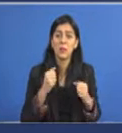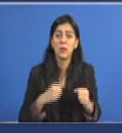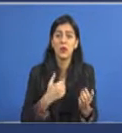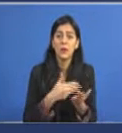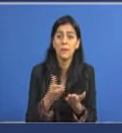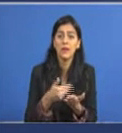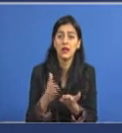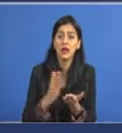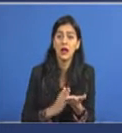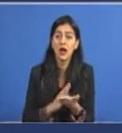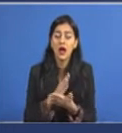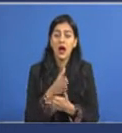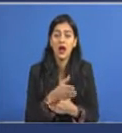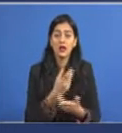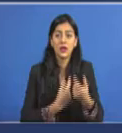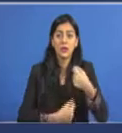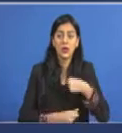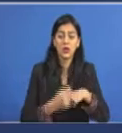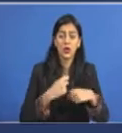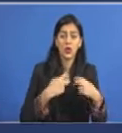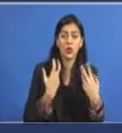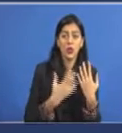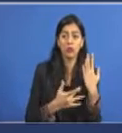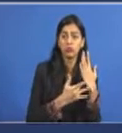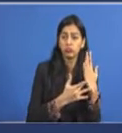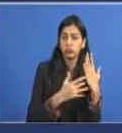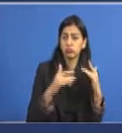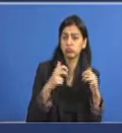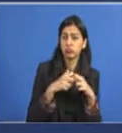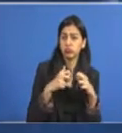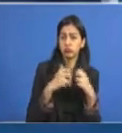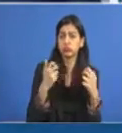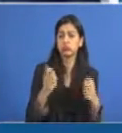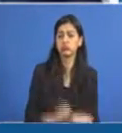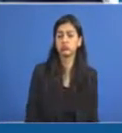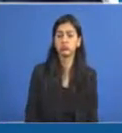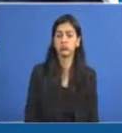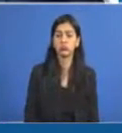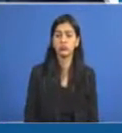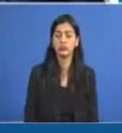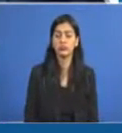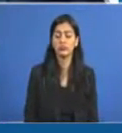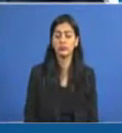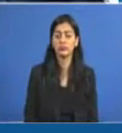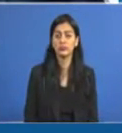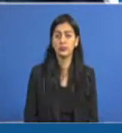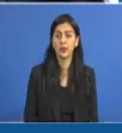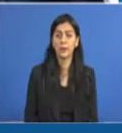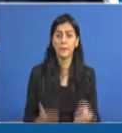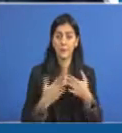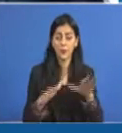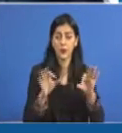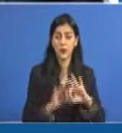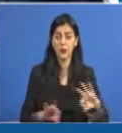través del comercio electrónico, señor director? Ok, es muy importante